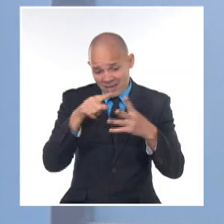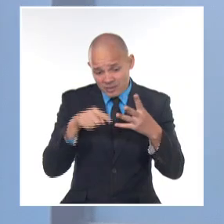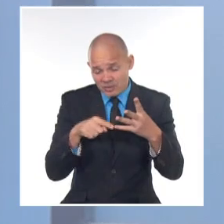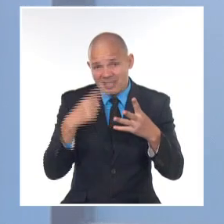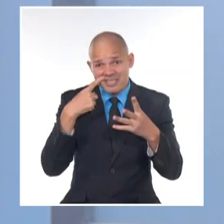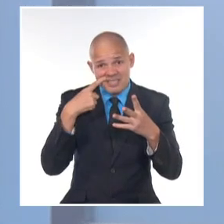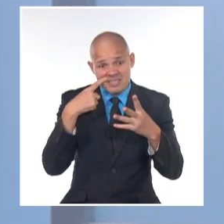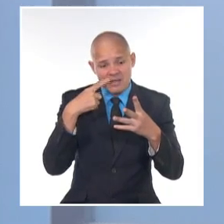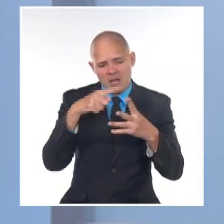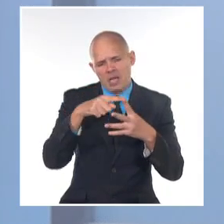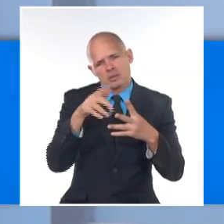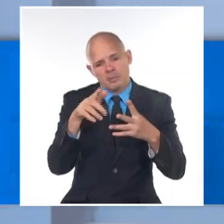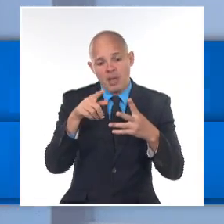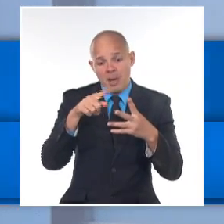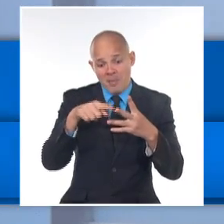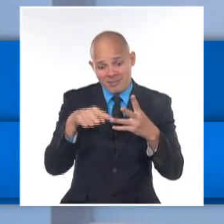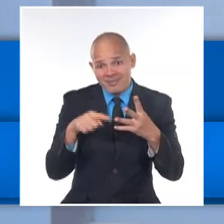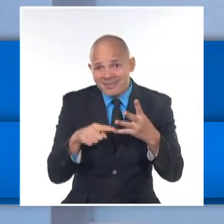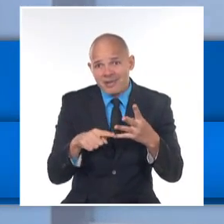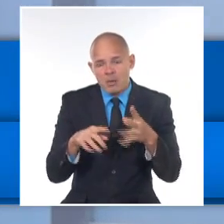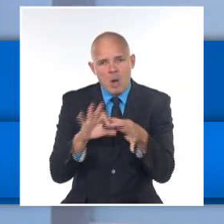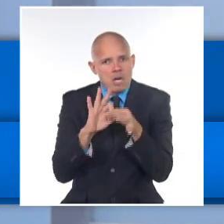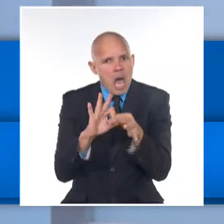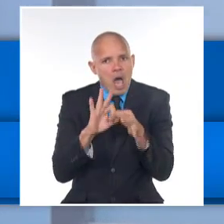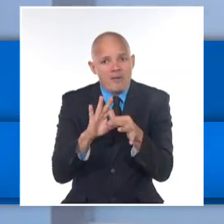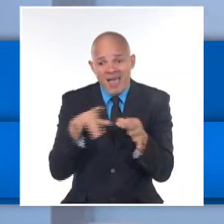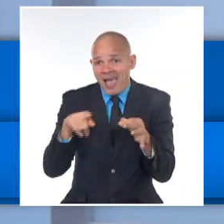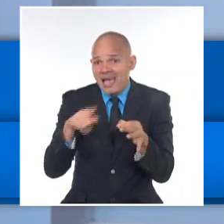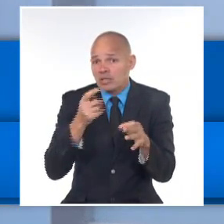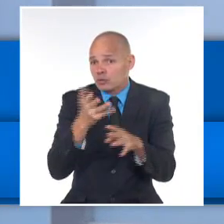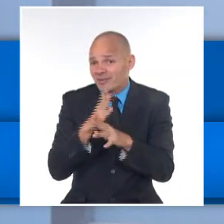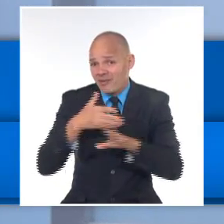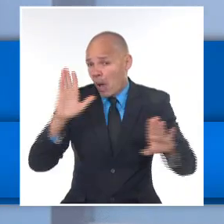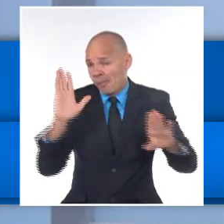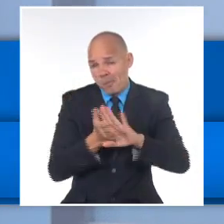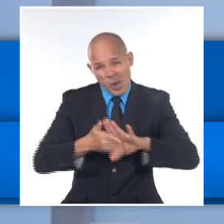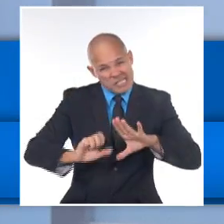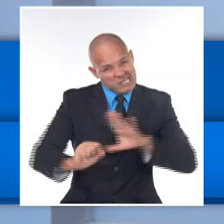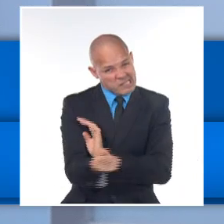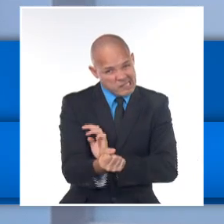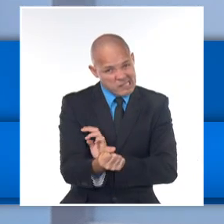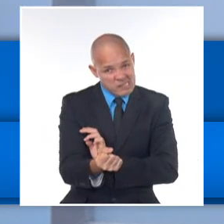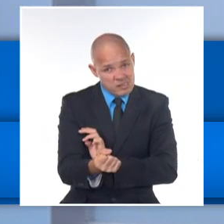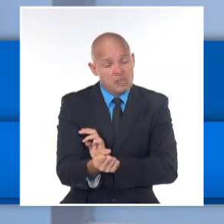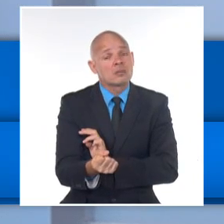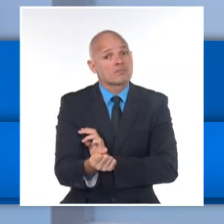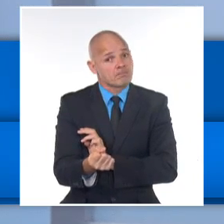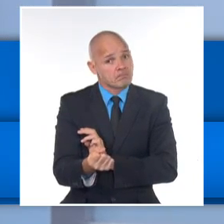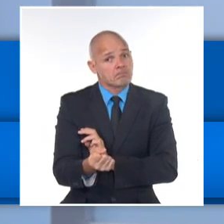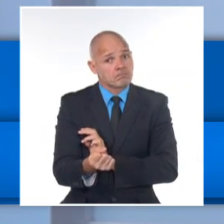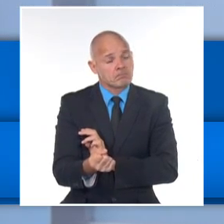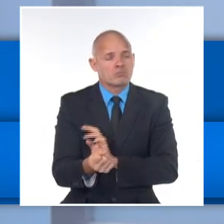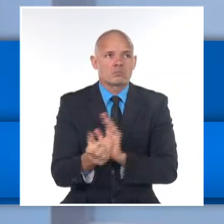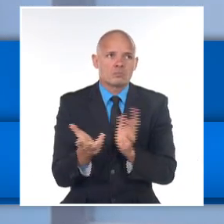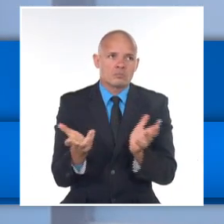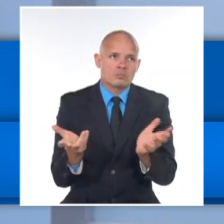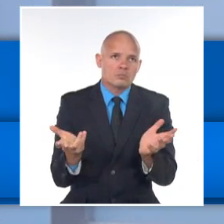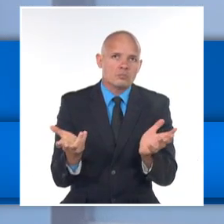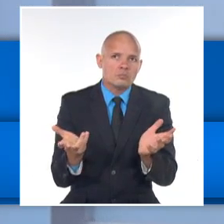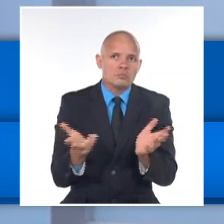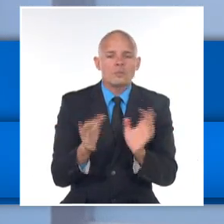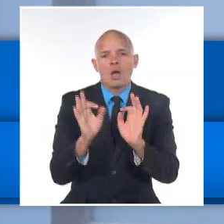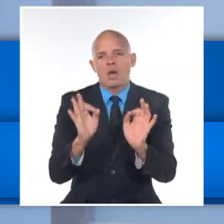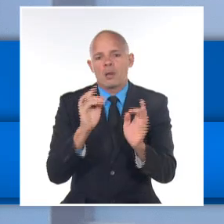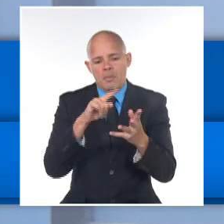lesivas y llevan una política de severidad por parte de los tribunales al evaluar los casos. Claro, esa política de